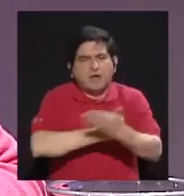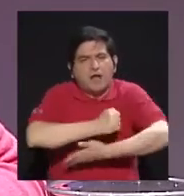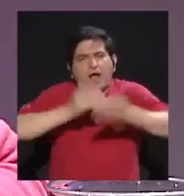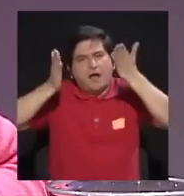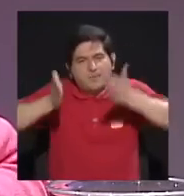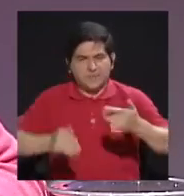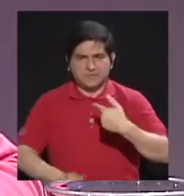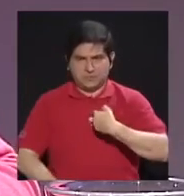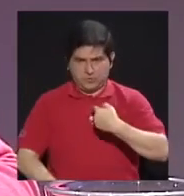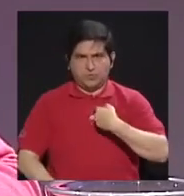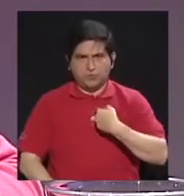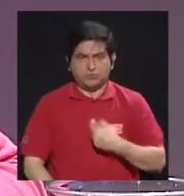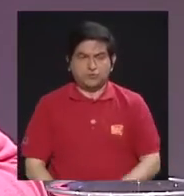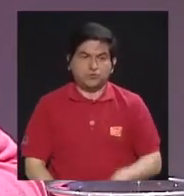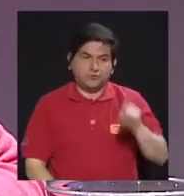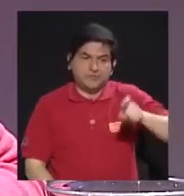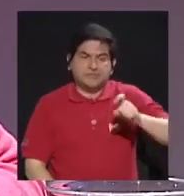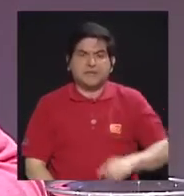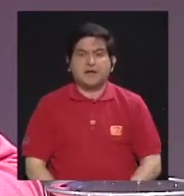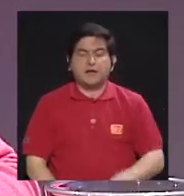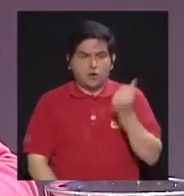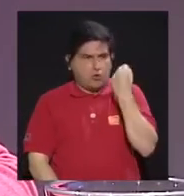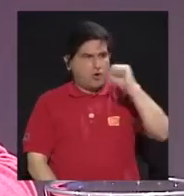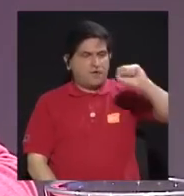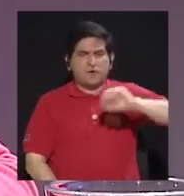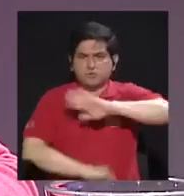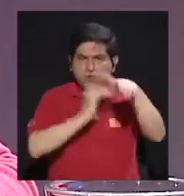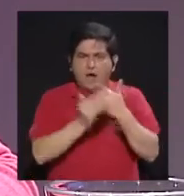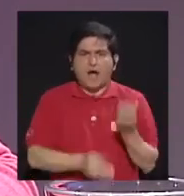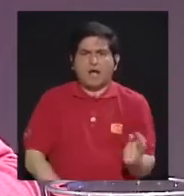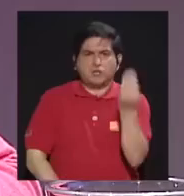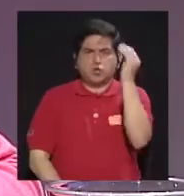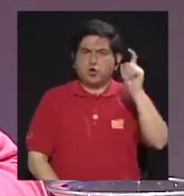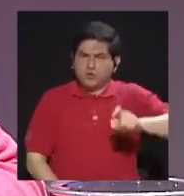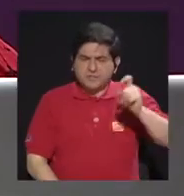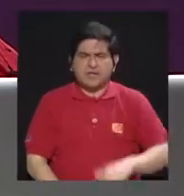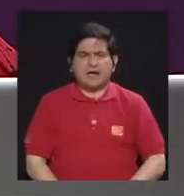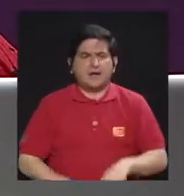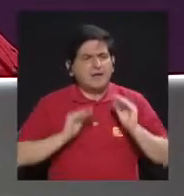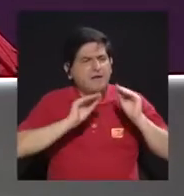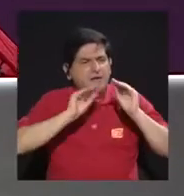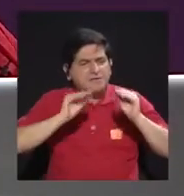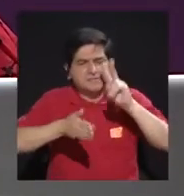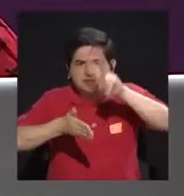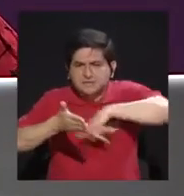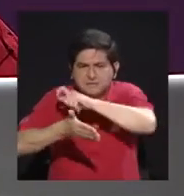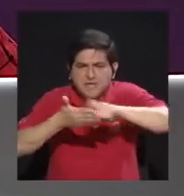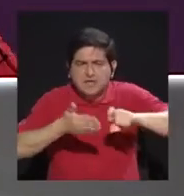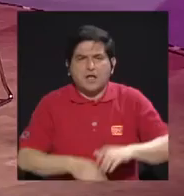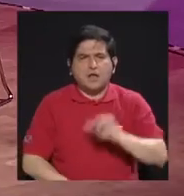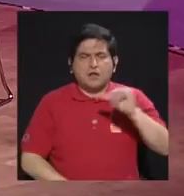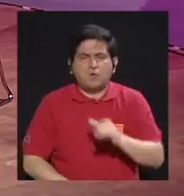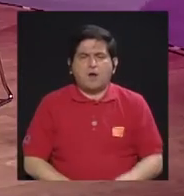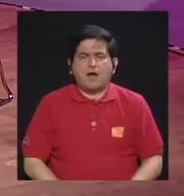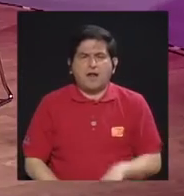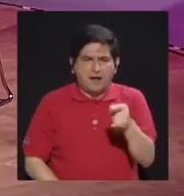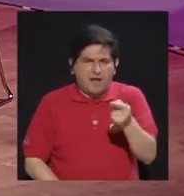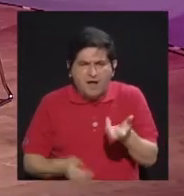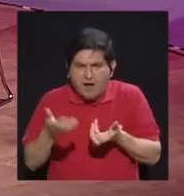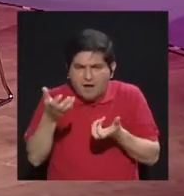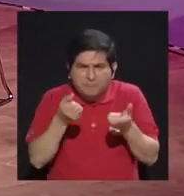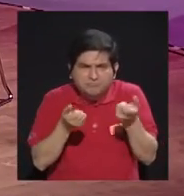campesinos. Me tocó porque la revolución ponía eso a todos los jóvenes. Alfabetización, cortar café.